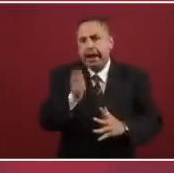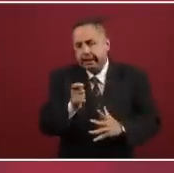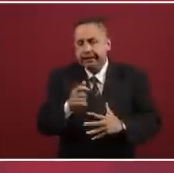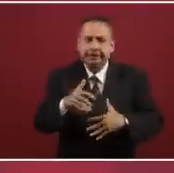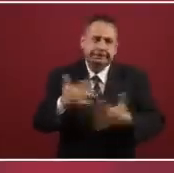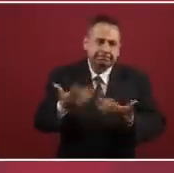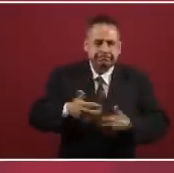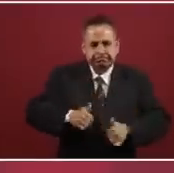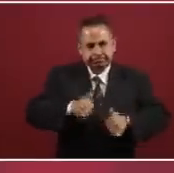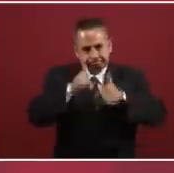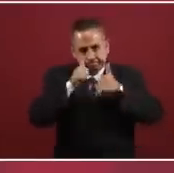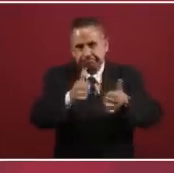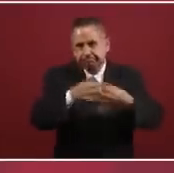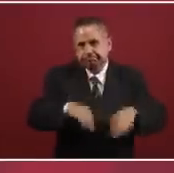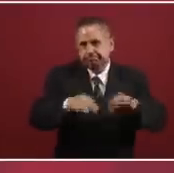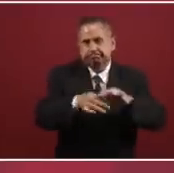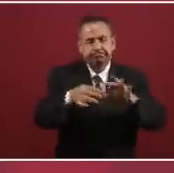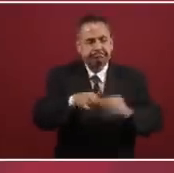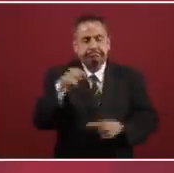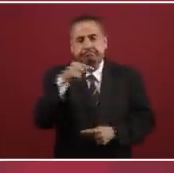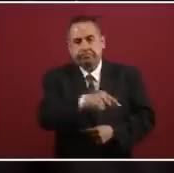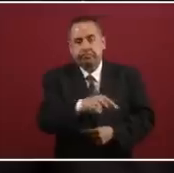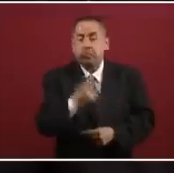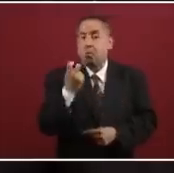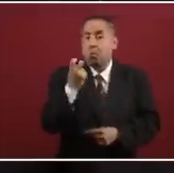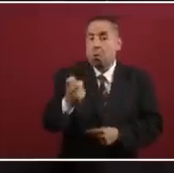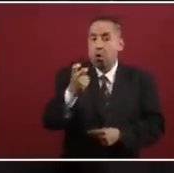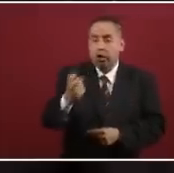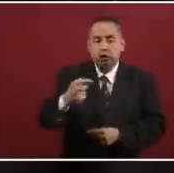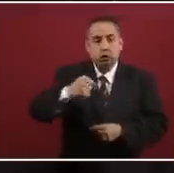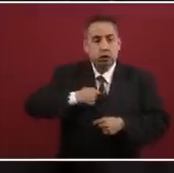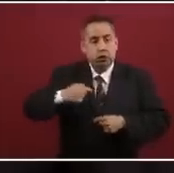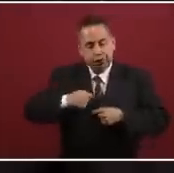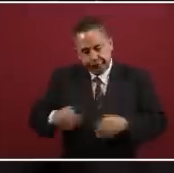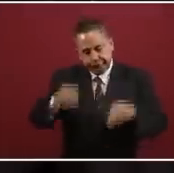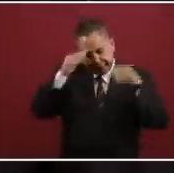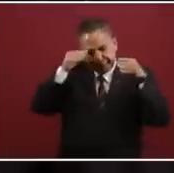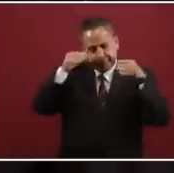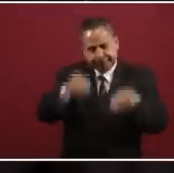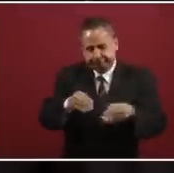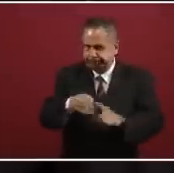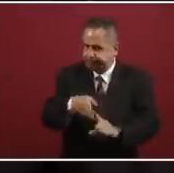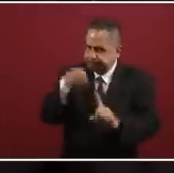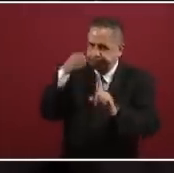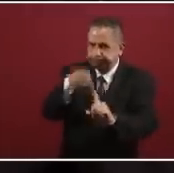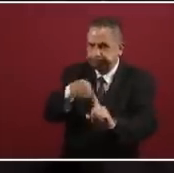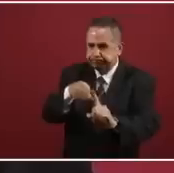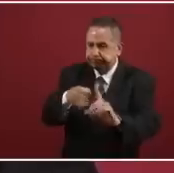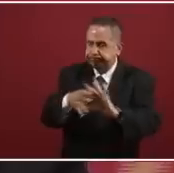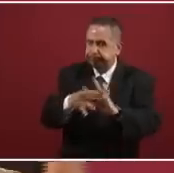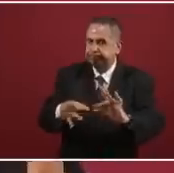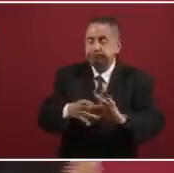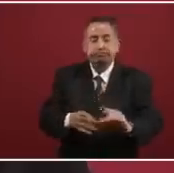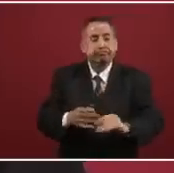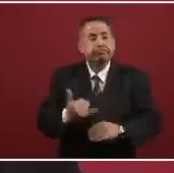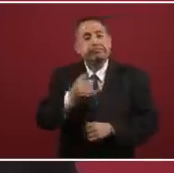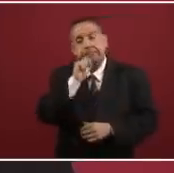atención especial. Por eso voy a dedicarme a este propósito y